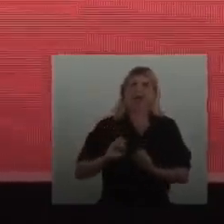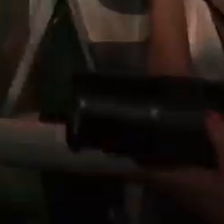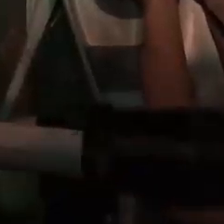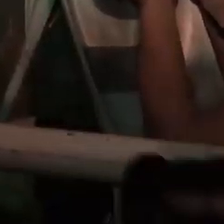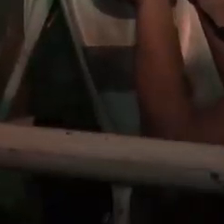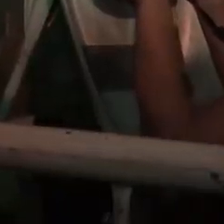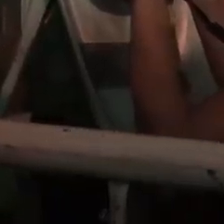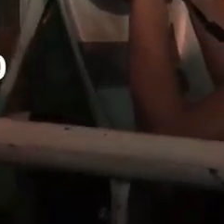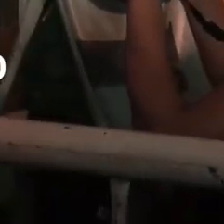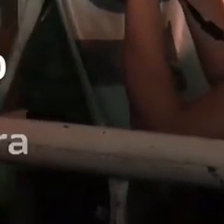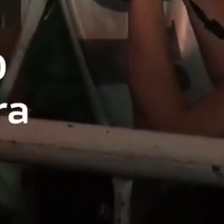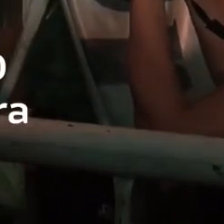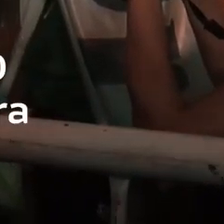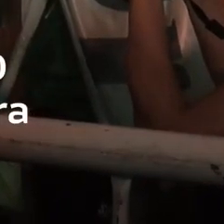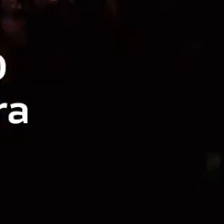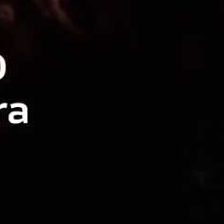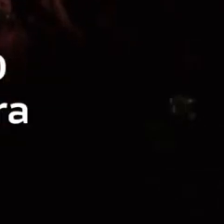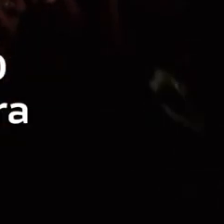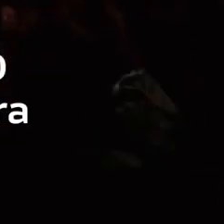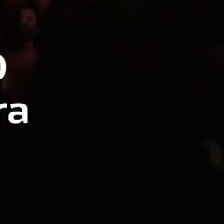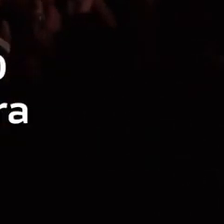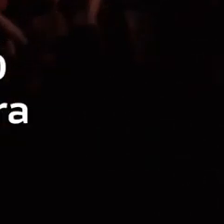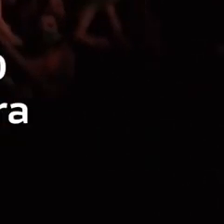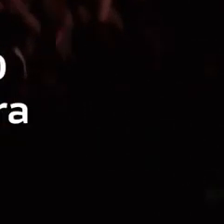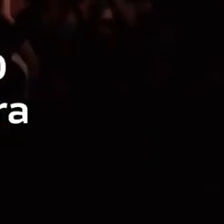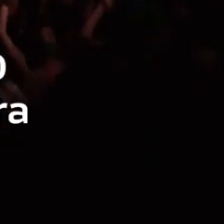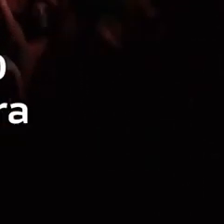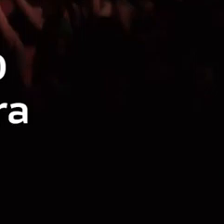corresponde. Resulta aprobado